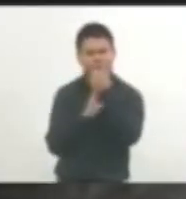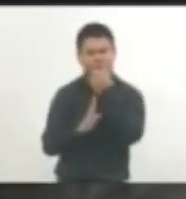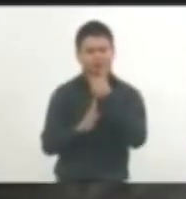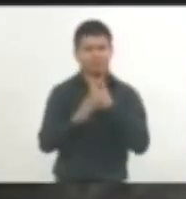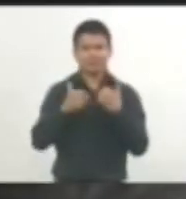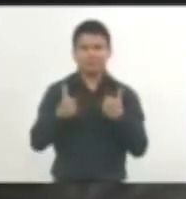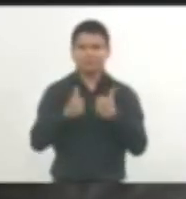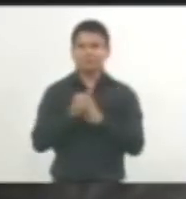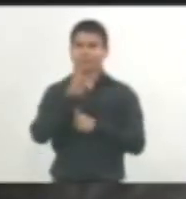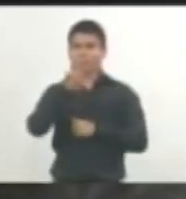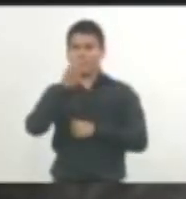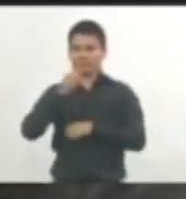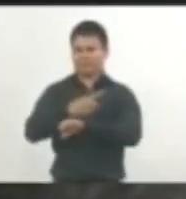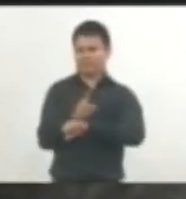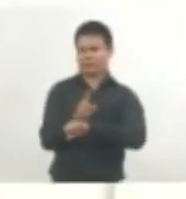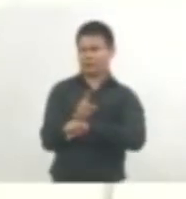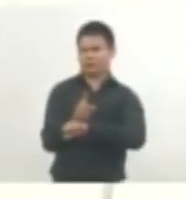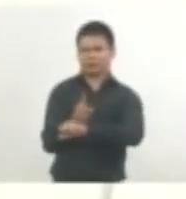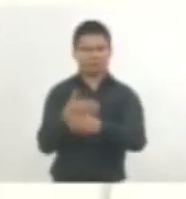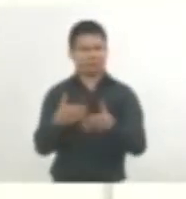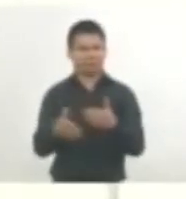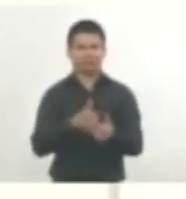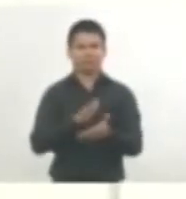allá de 90 minutos y fuera de la cancha.